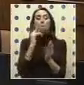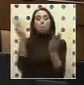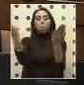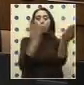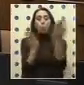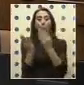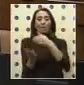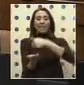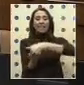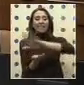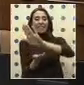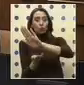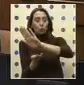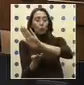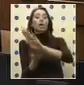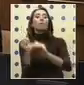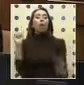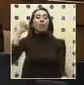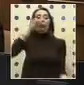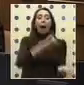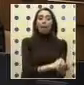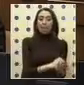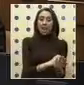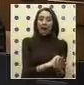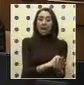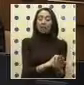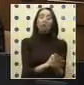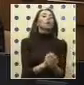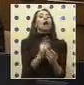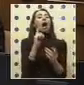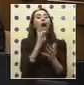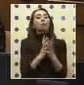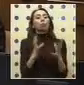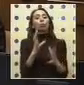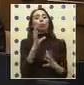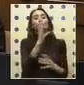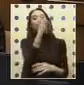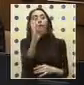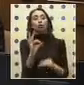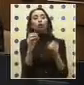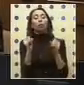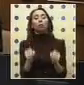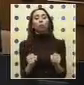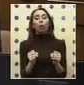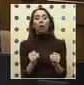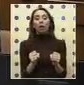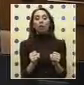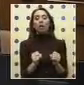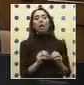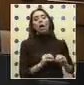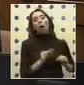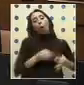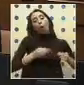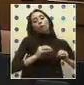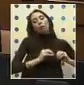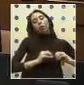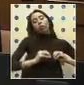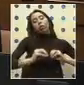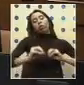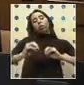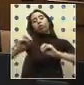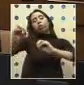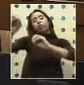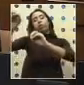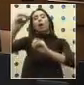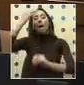a todas las partes de un proceso, existen altas probabilidades que se abra espacio a que se dilaten los juicios o que